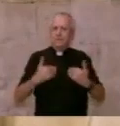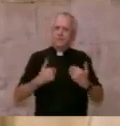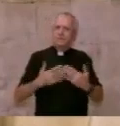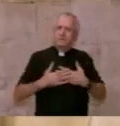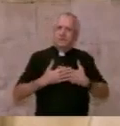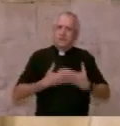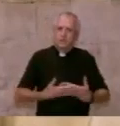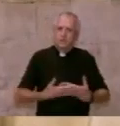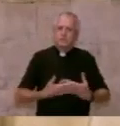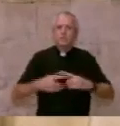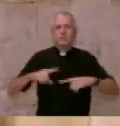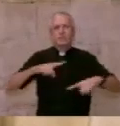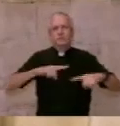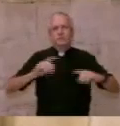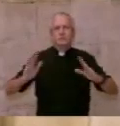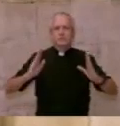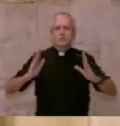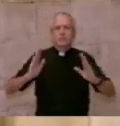vacante.